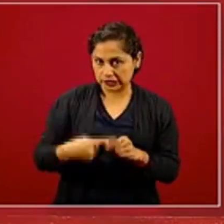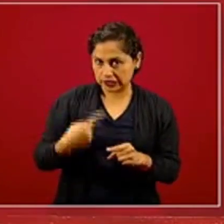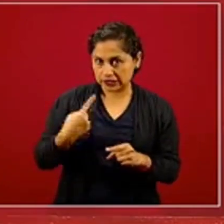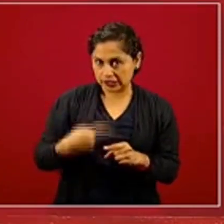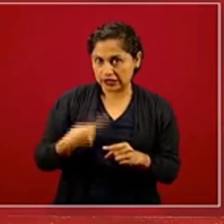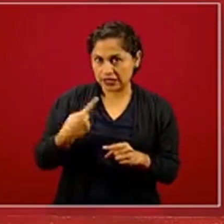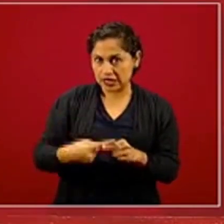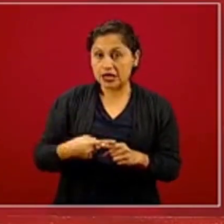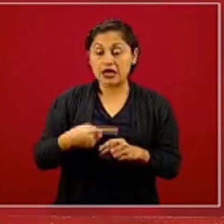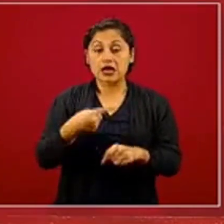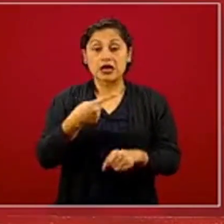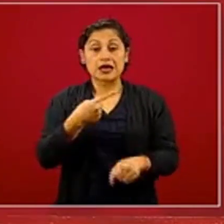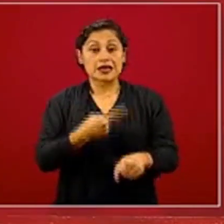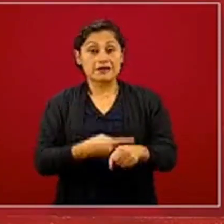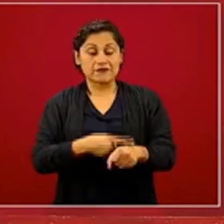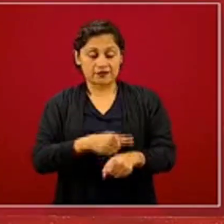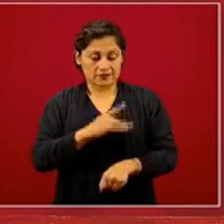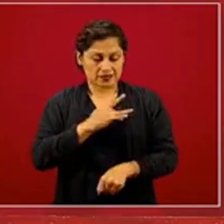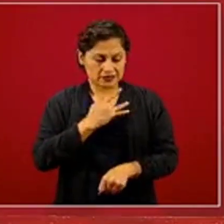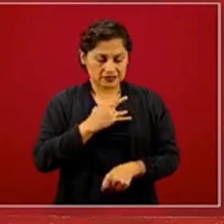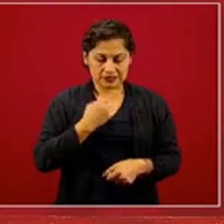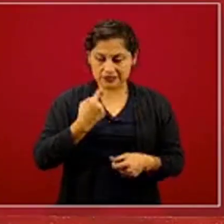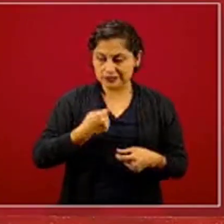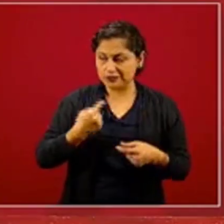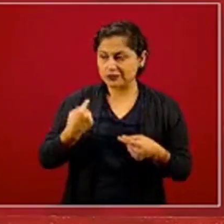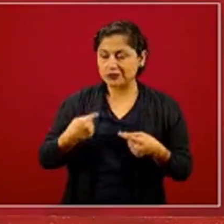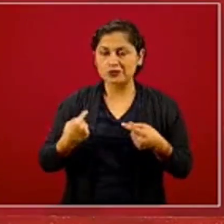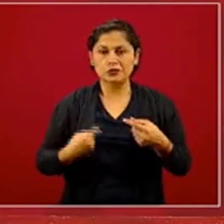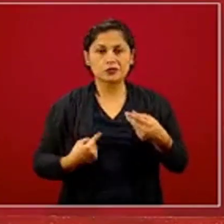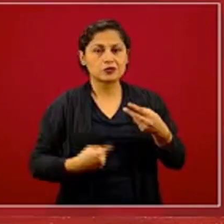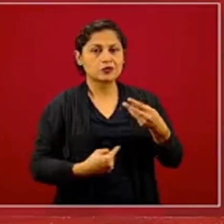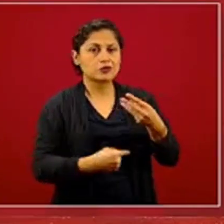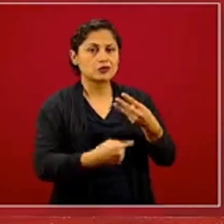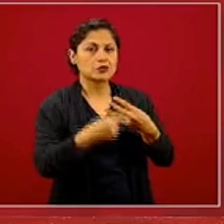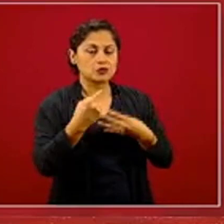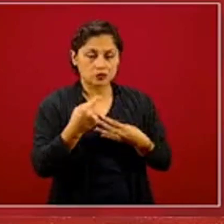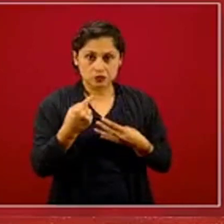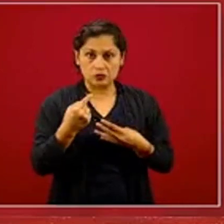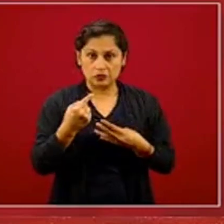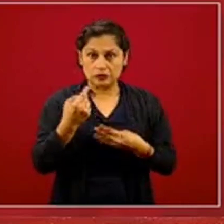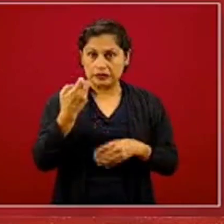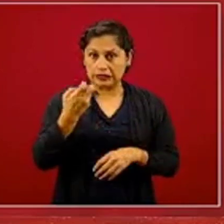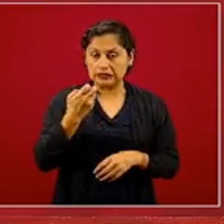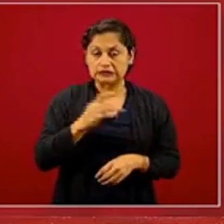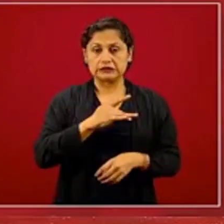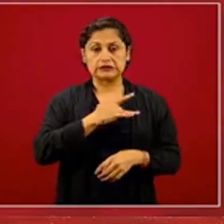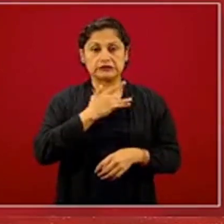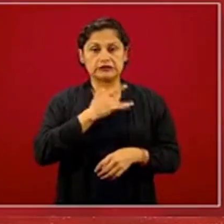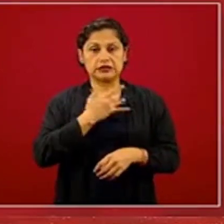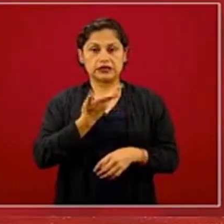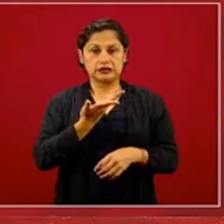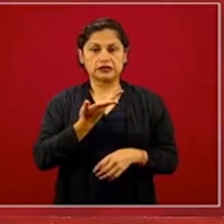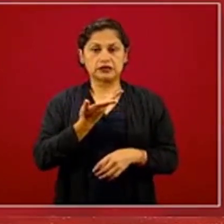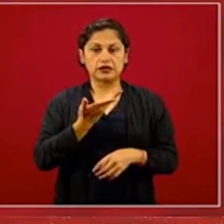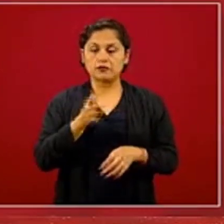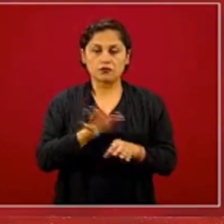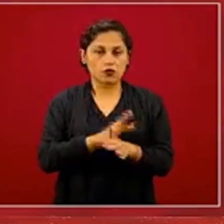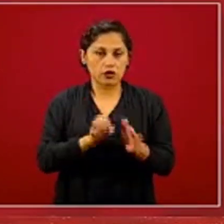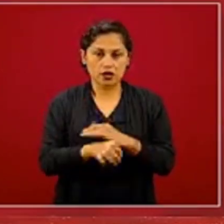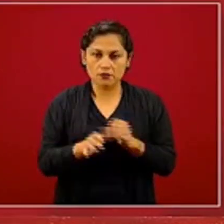se está presentando los signos y síntomas de complicaciones, que en particular son dificultad para